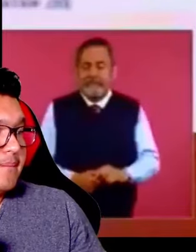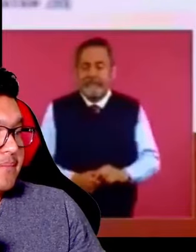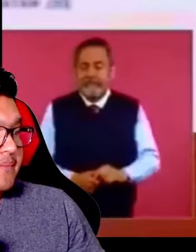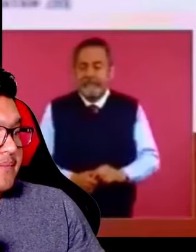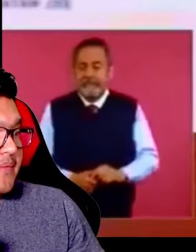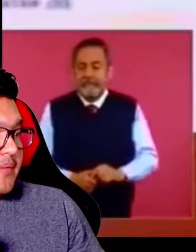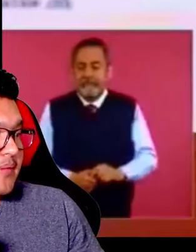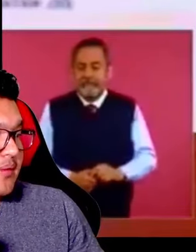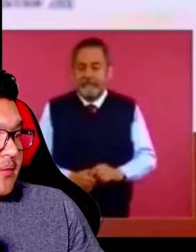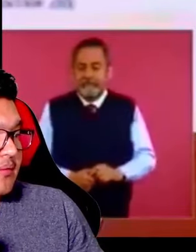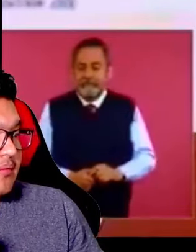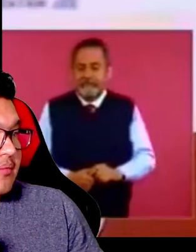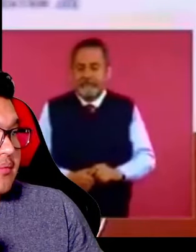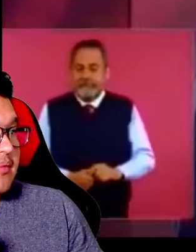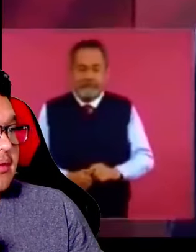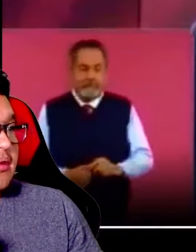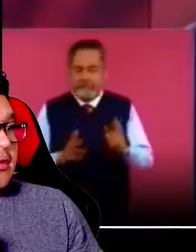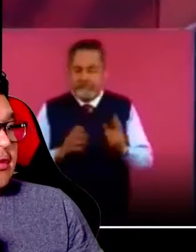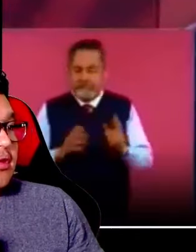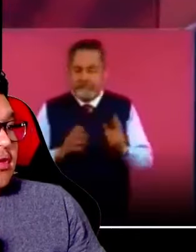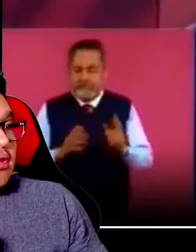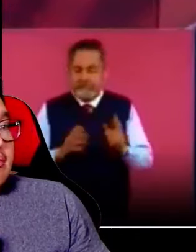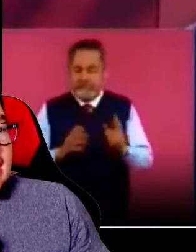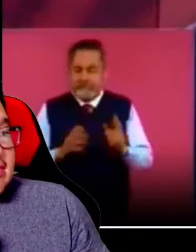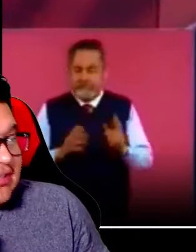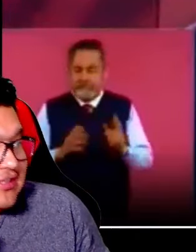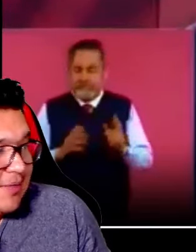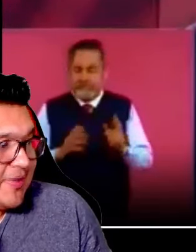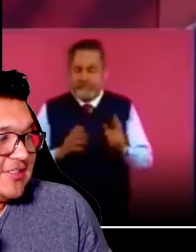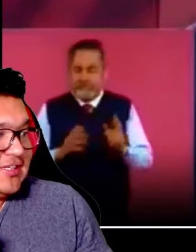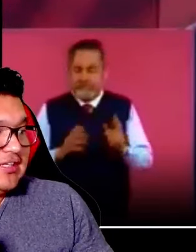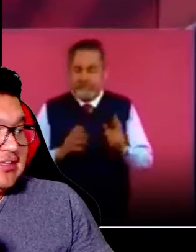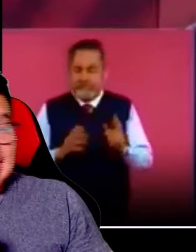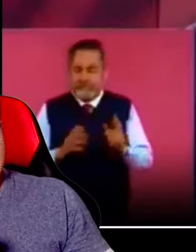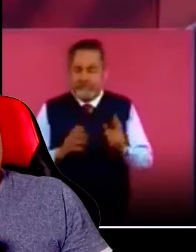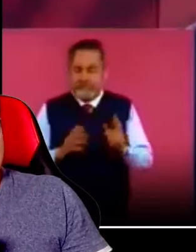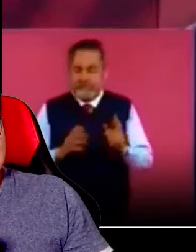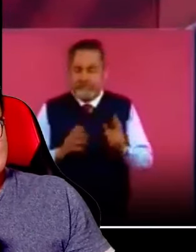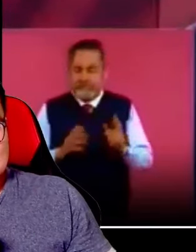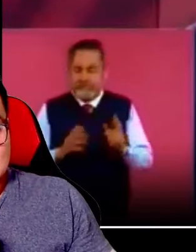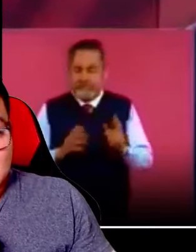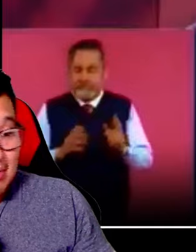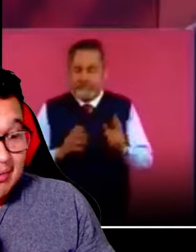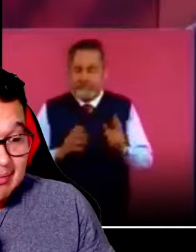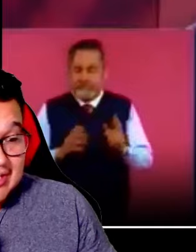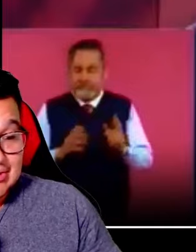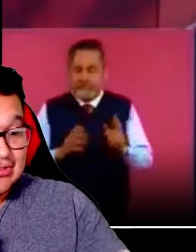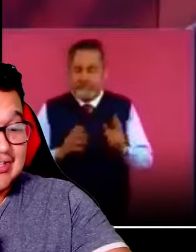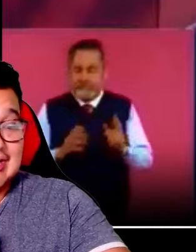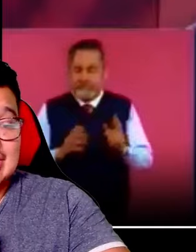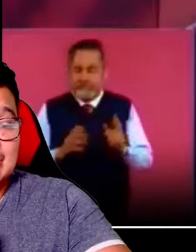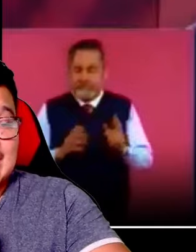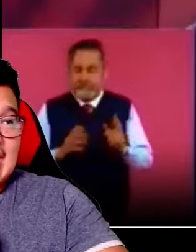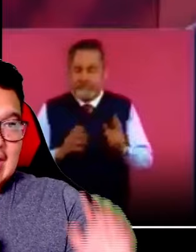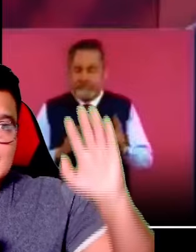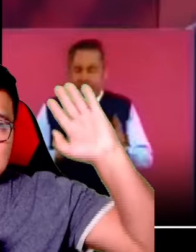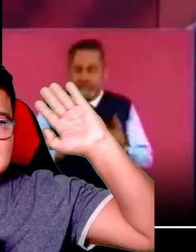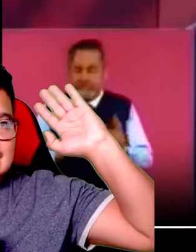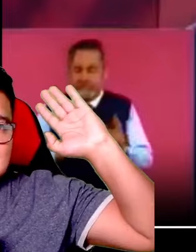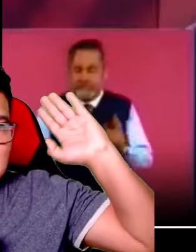300000 entonces ahí bueno dice el presidente la wif detectó movimientos